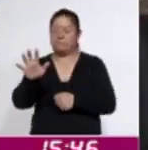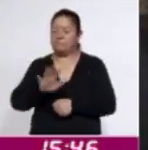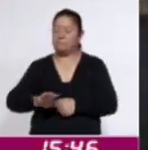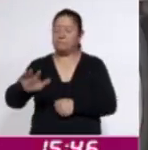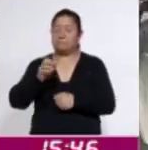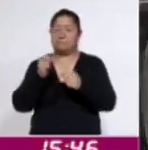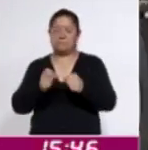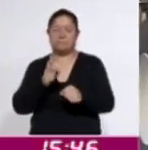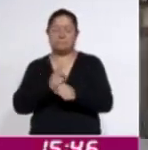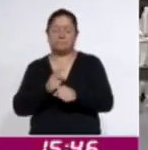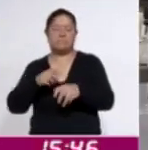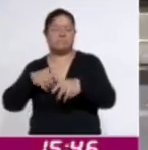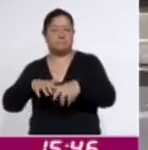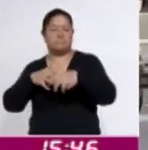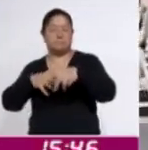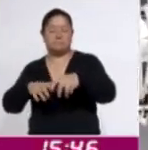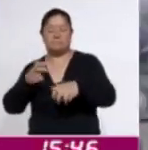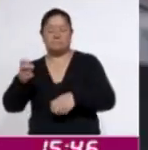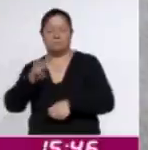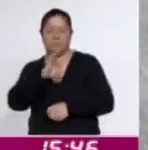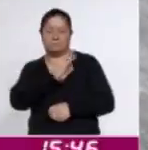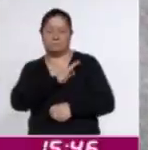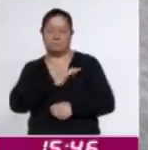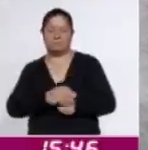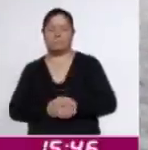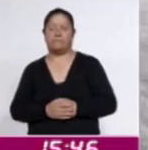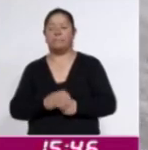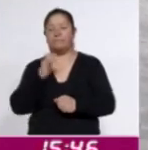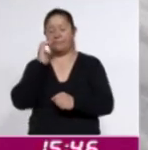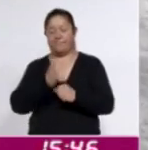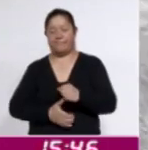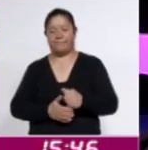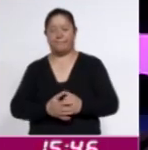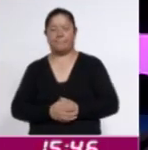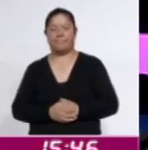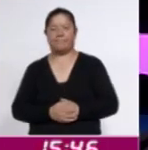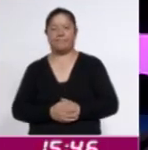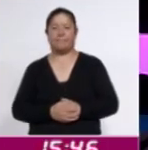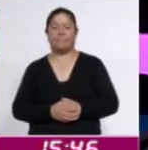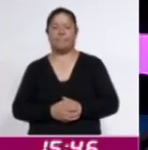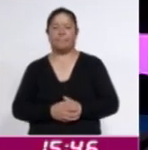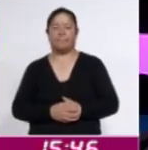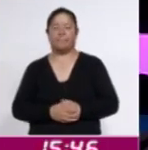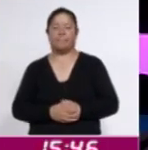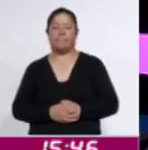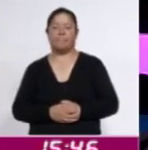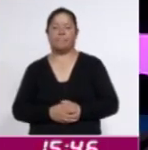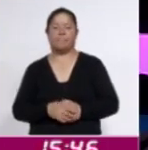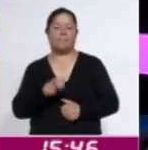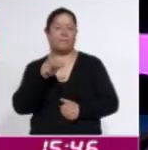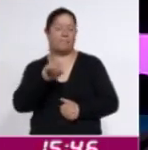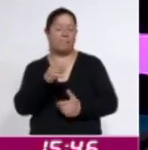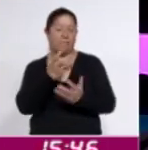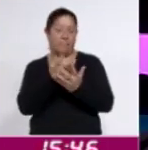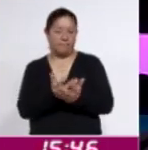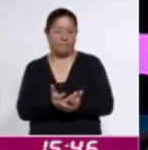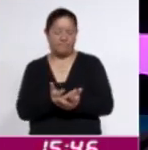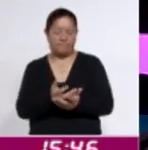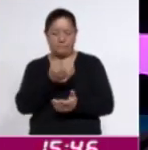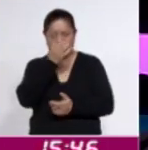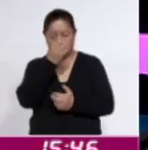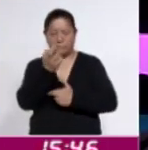estas manifestaciones de fe. Con información de la redacción Corazit Noticias. Y con esta información nosotros vamos al